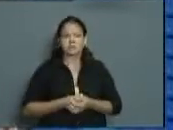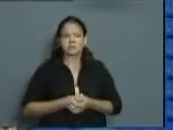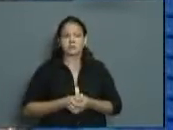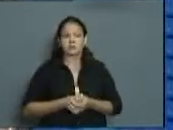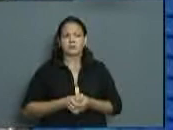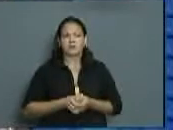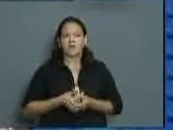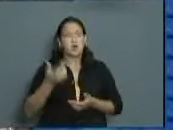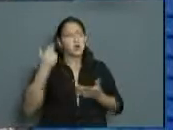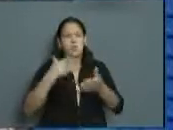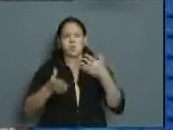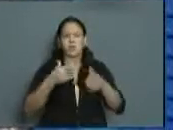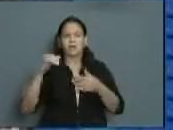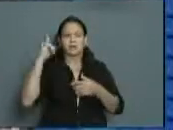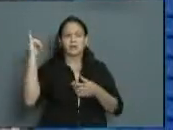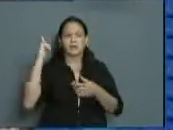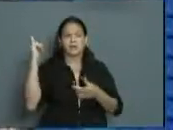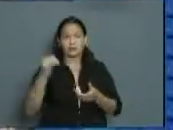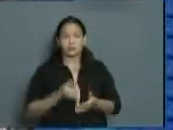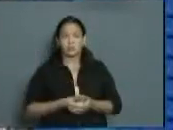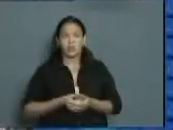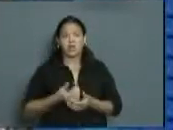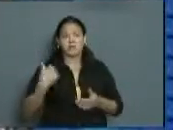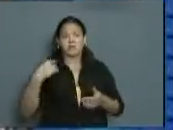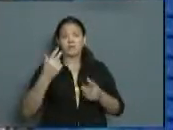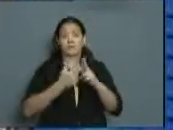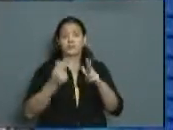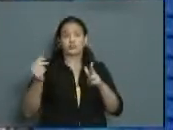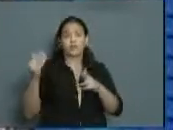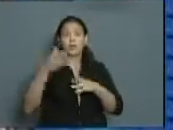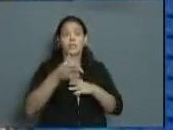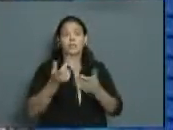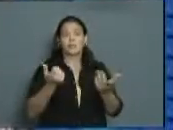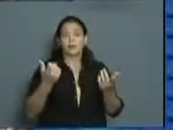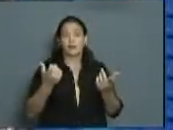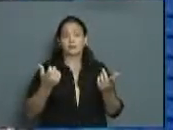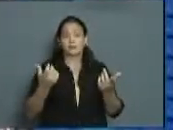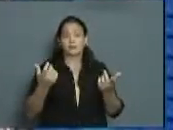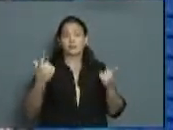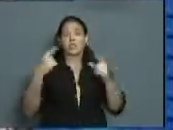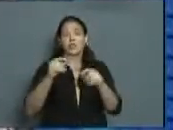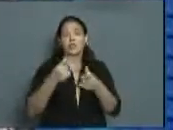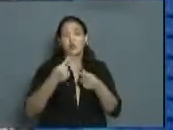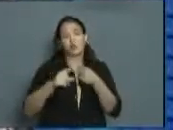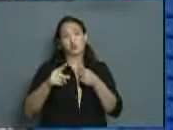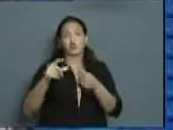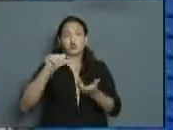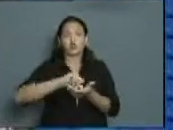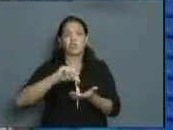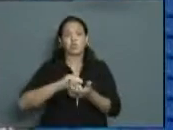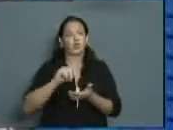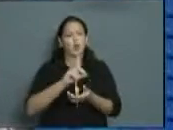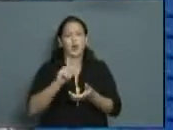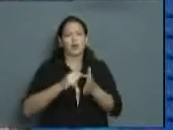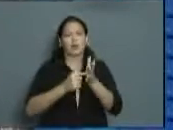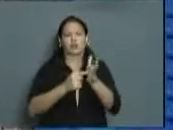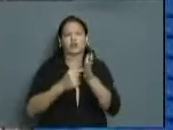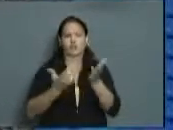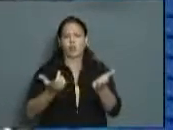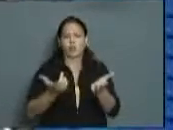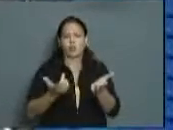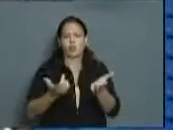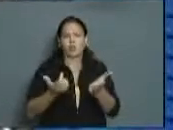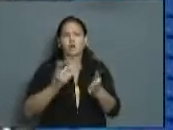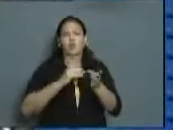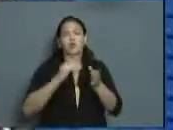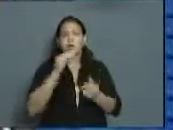con una vacuna internacional, porque hay personas que viajan y quieren vacunarse en otro centro. Lo que no es recomendable, si usted tiene un nivel de